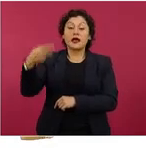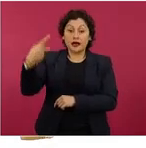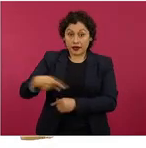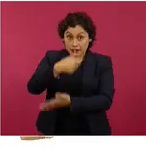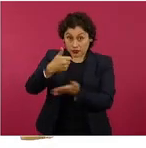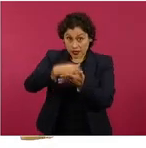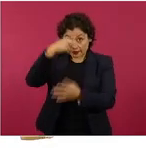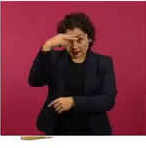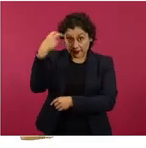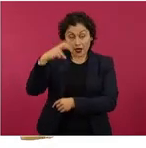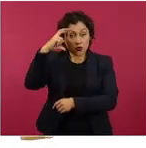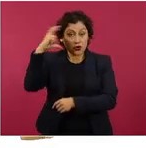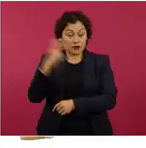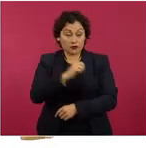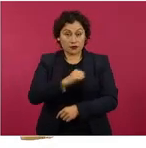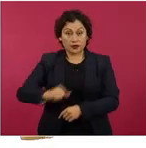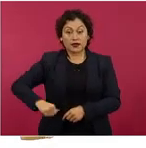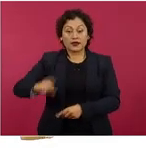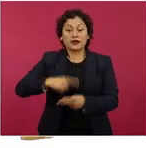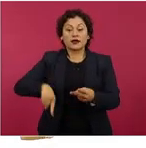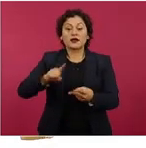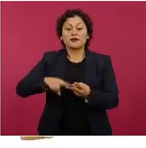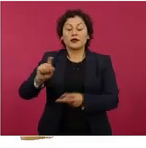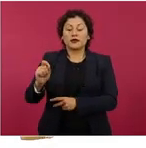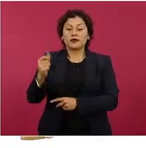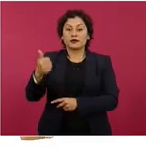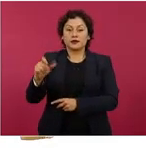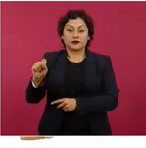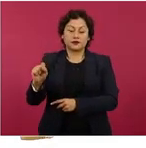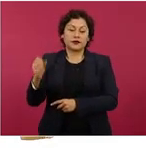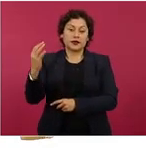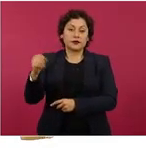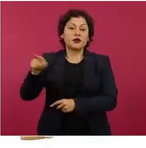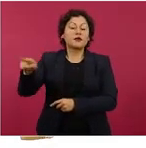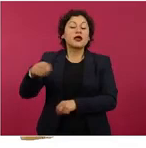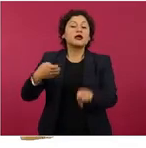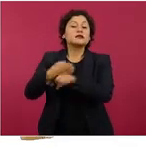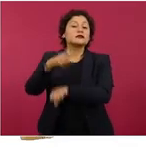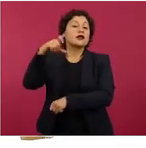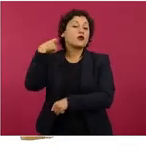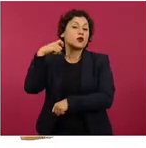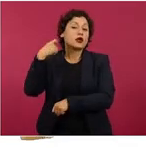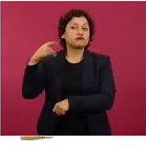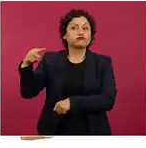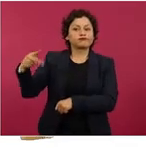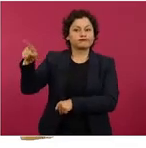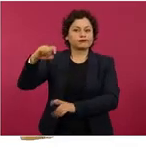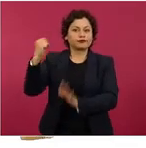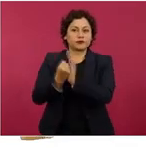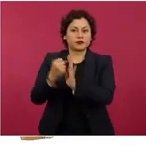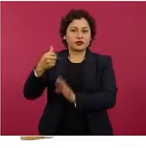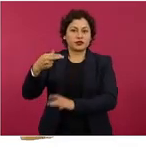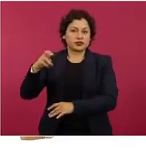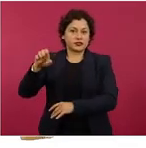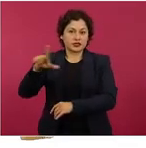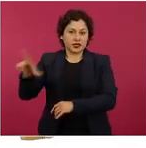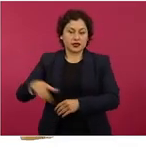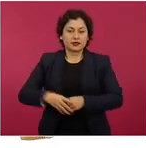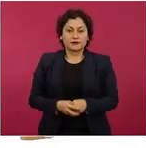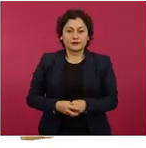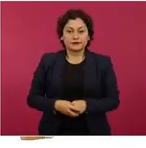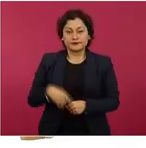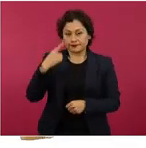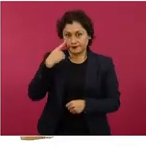Ciudad de México, y 26.69 en Querétaro, Querétaro, ambas de Shell. Y tenemos las